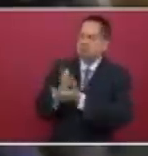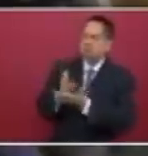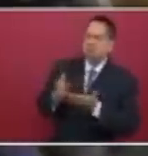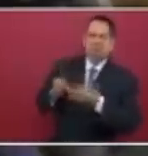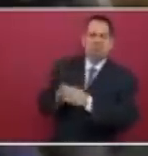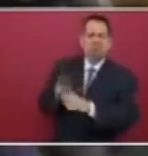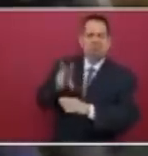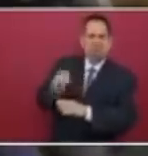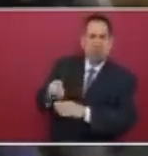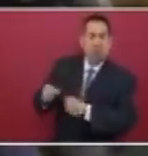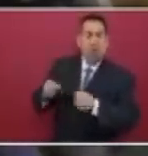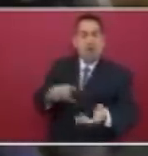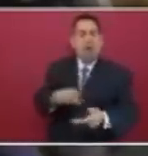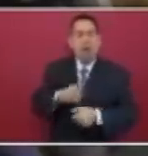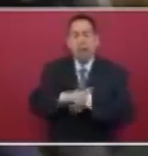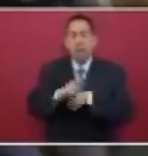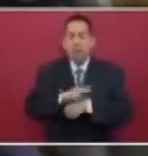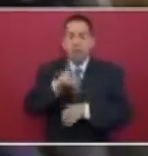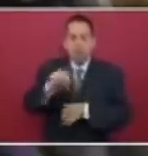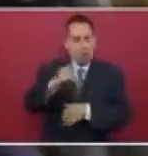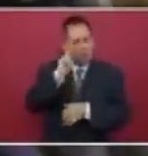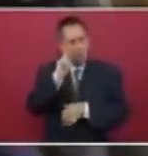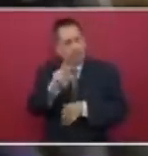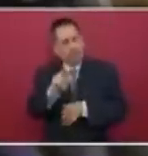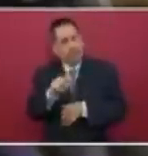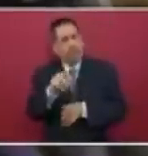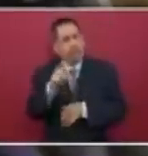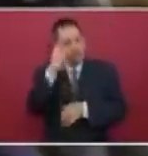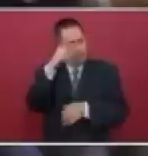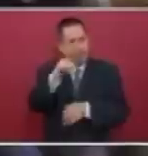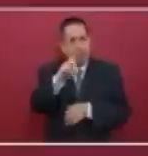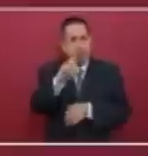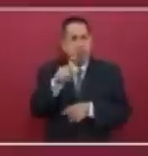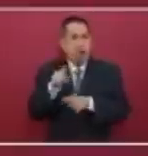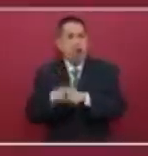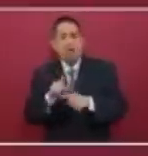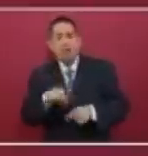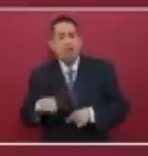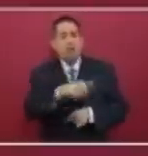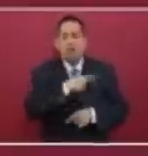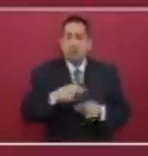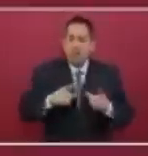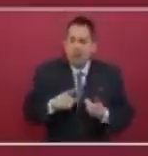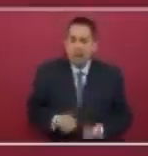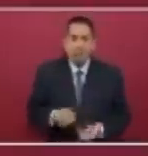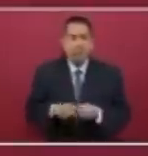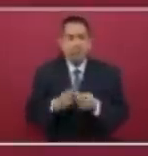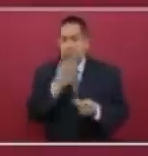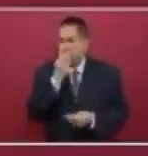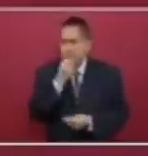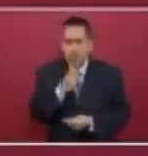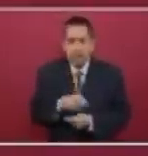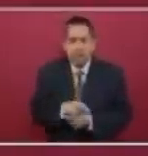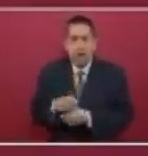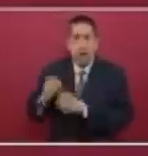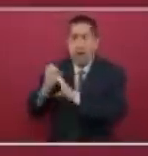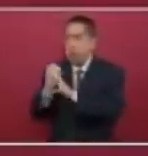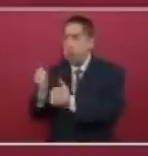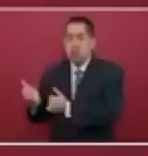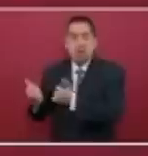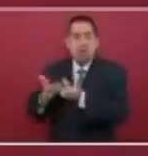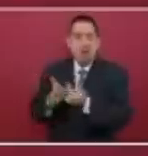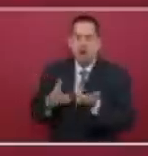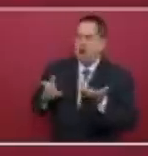pueblo venezolano que están condiciones de hambre y falta de comida entonces